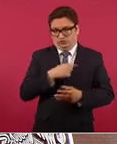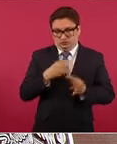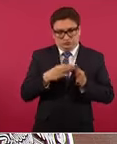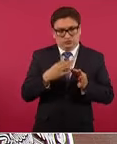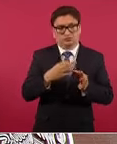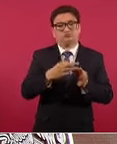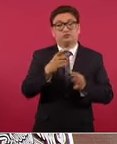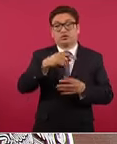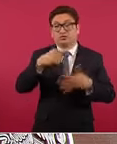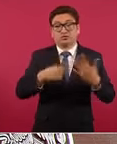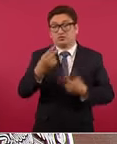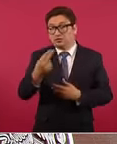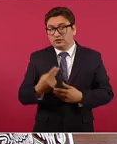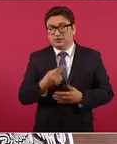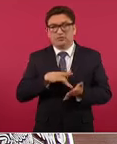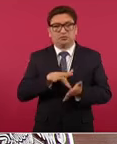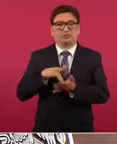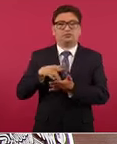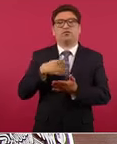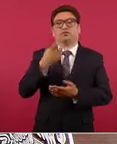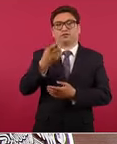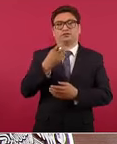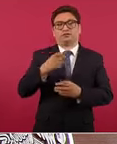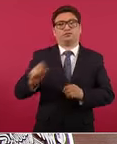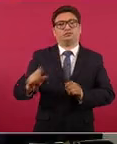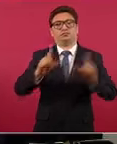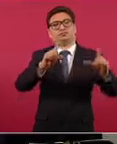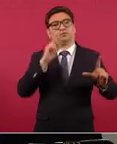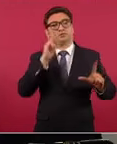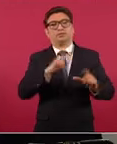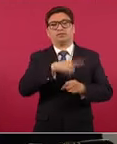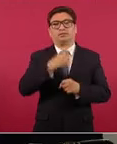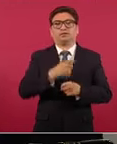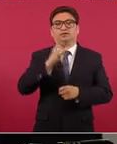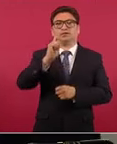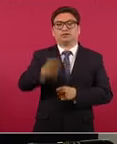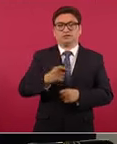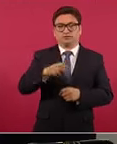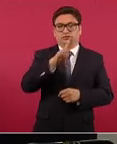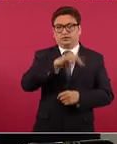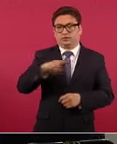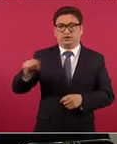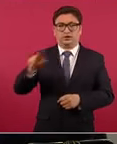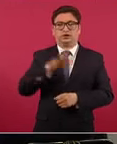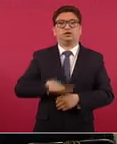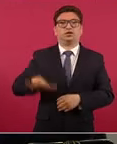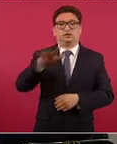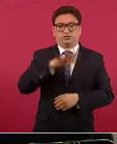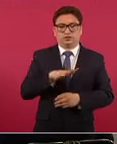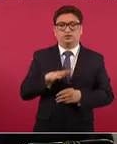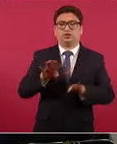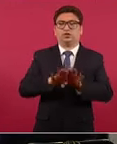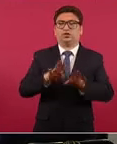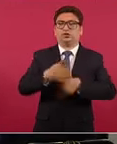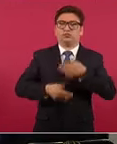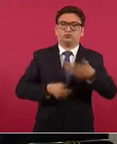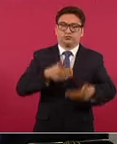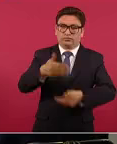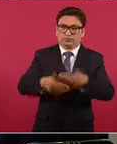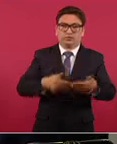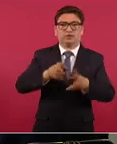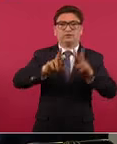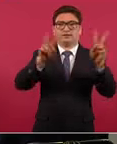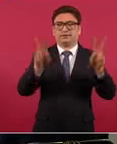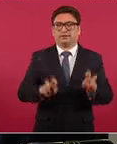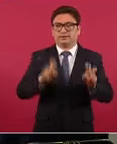podemos ver en la primera lámina que tiene que ver con el estado de nayarit y los avances respecto al